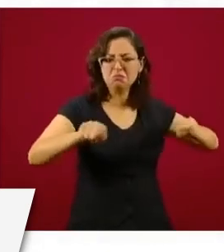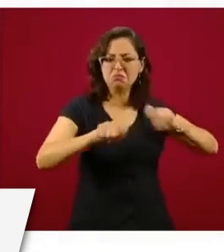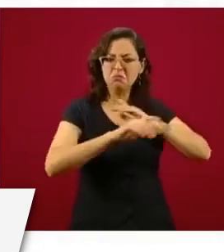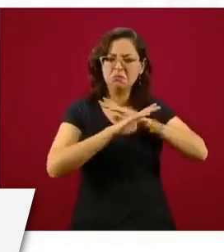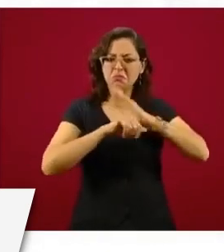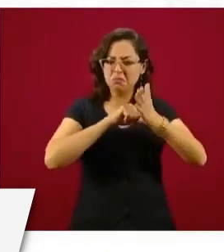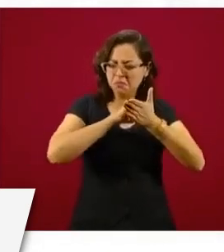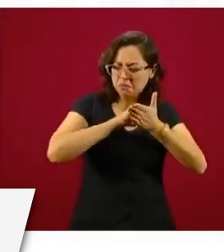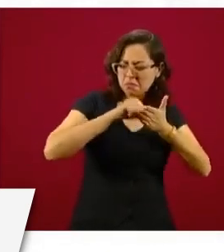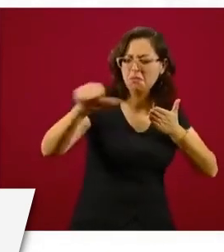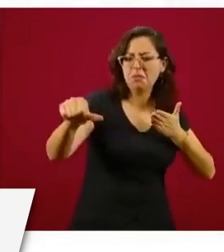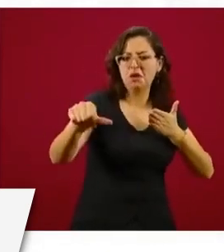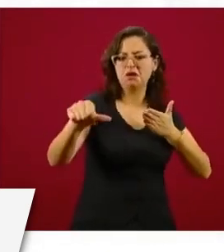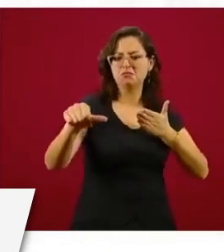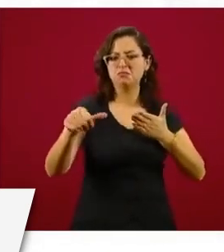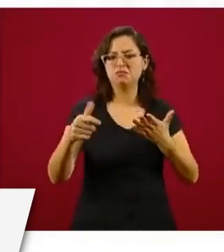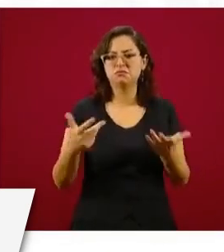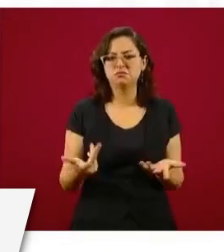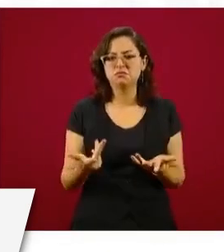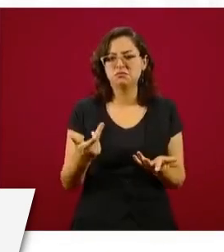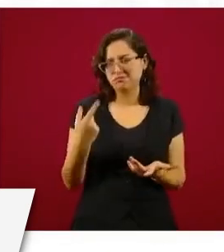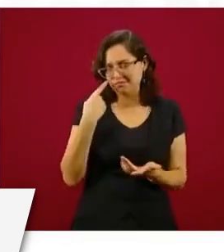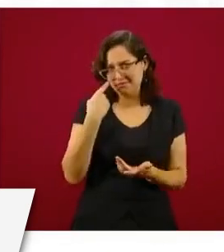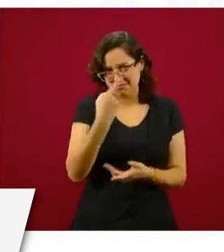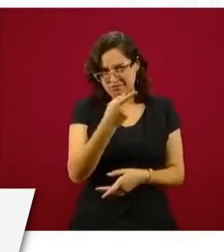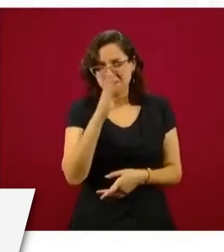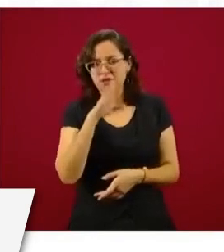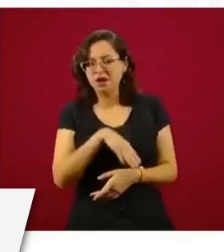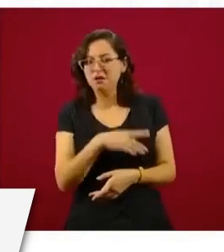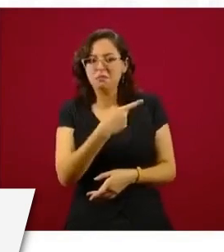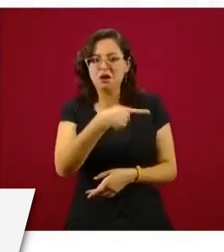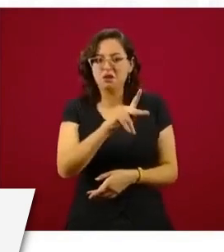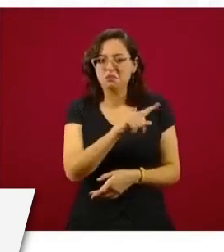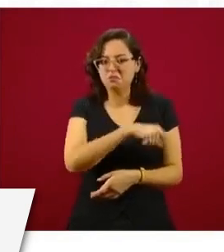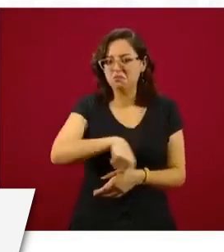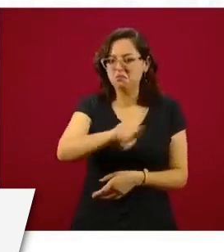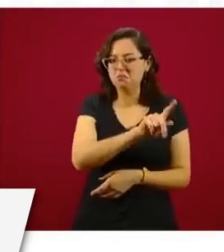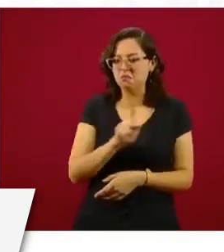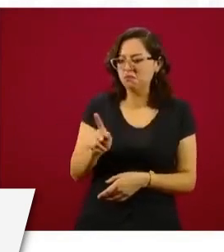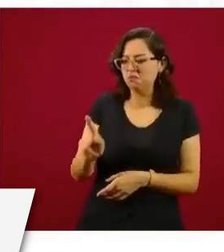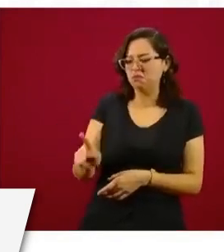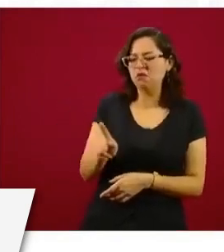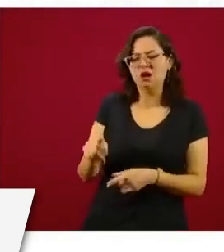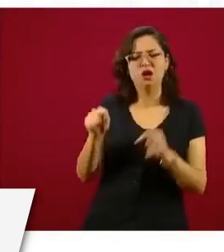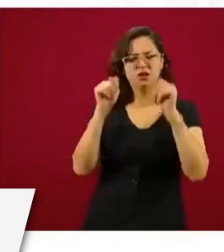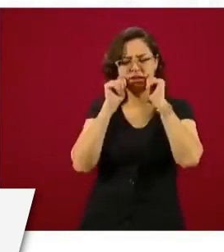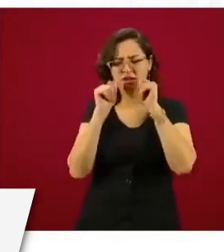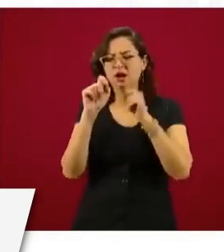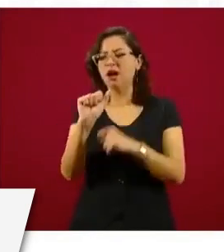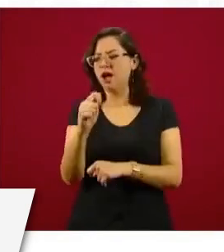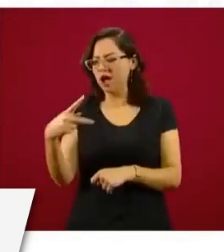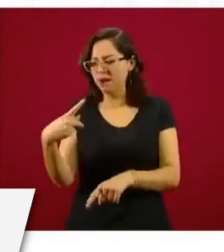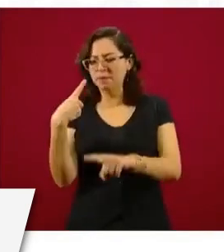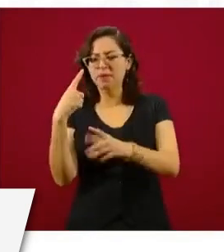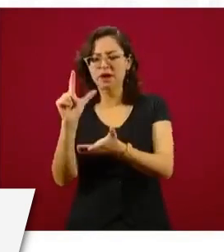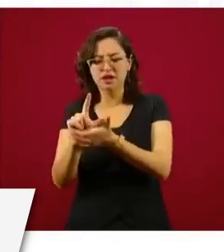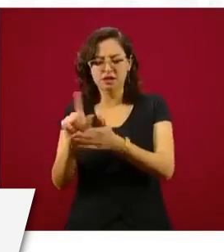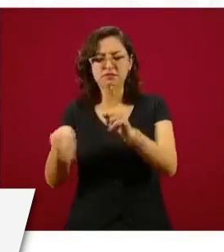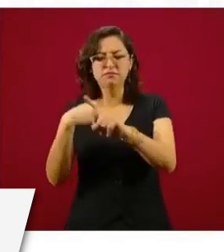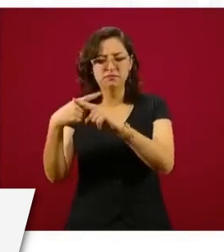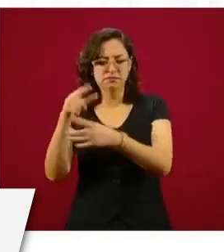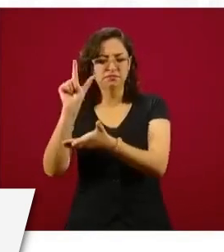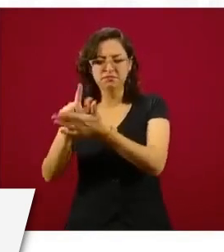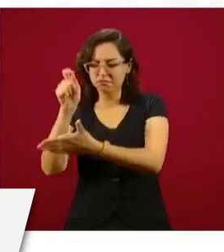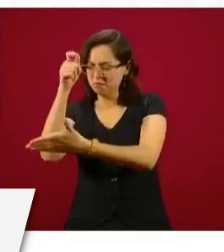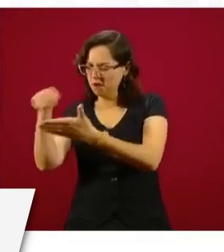sellos para no dar la apariencia de que están mal, pero lo pueden ver en la app de Litro por Litro, ahí aparecen las tachitas.